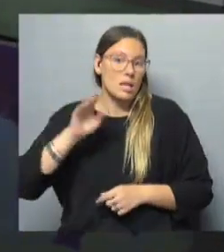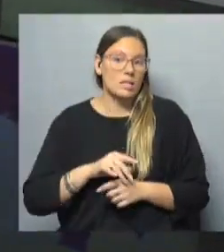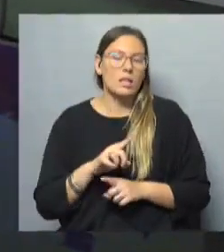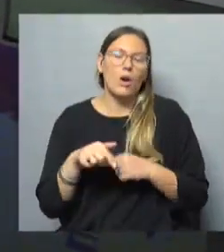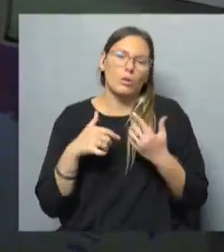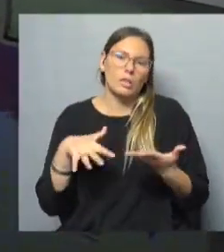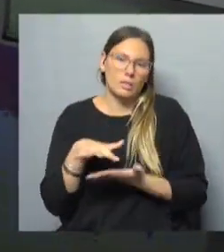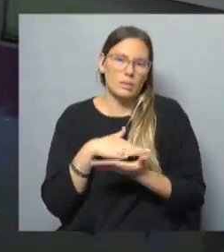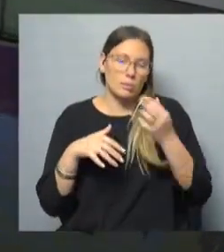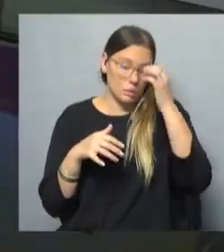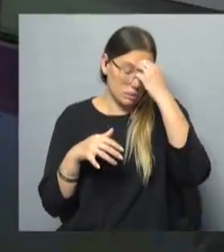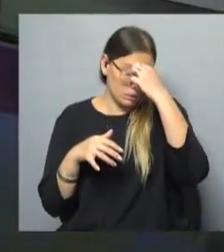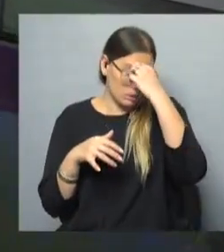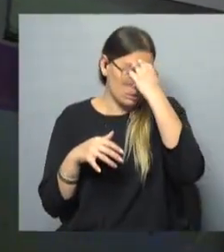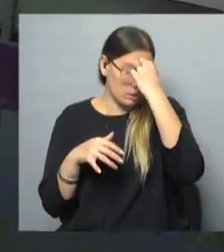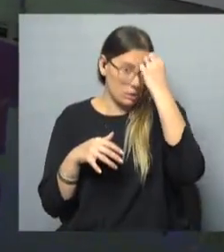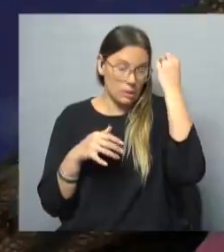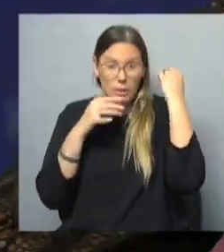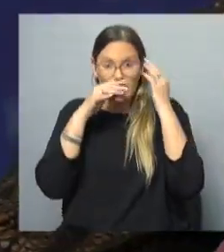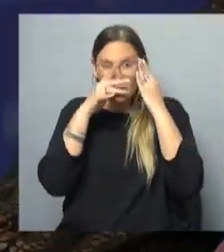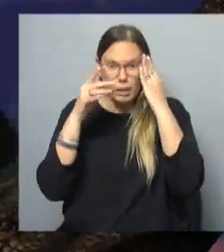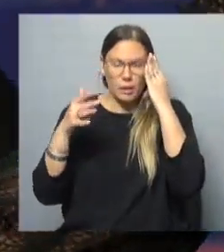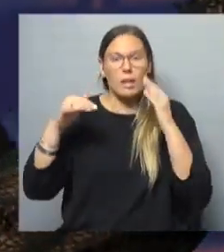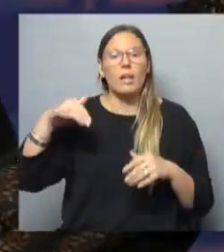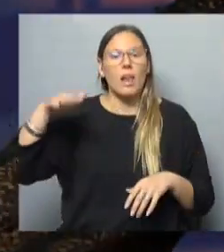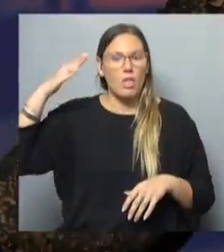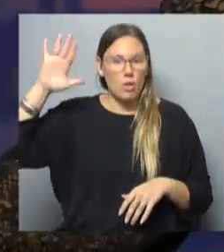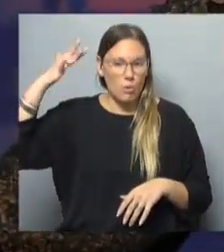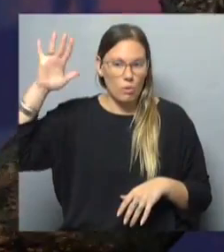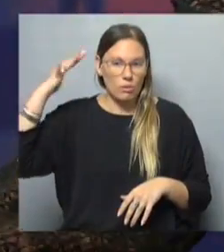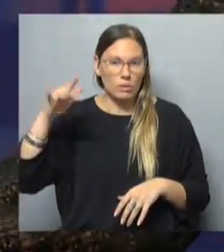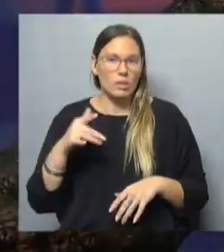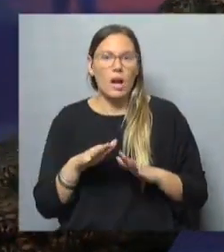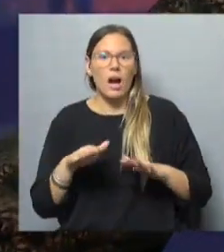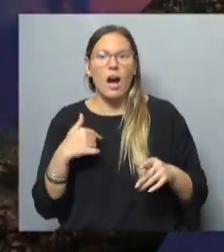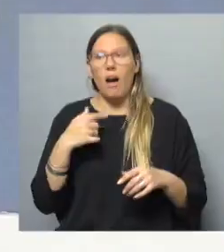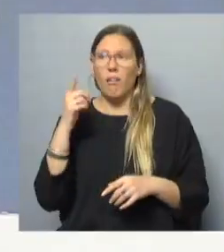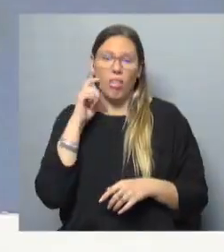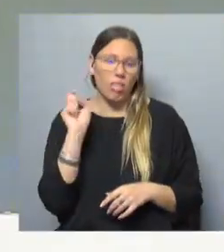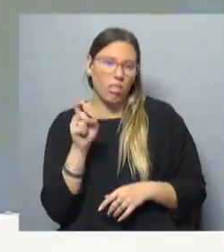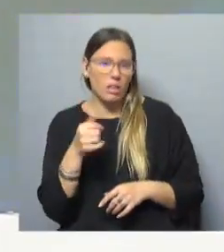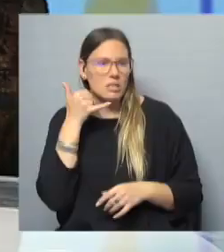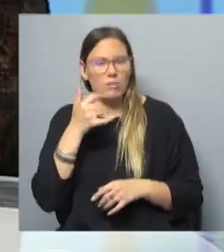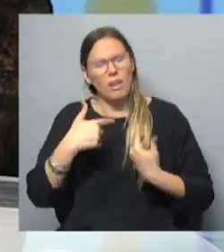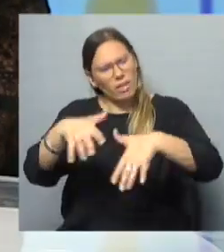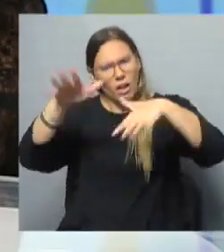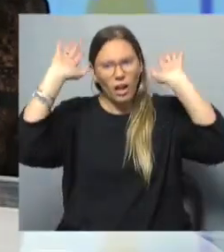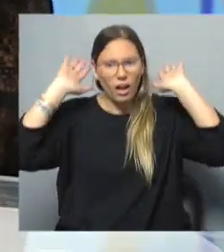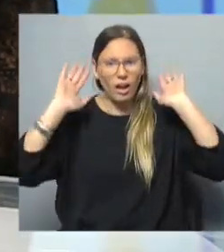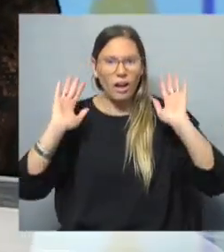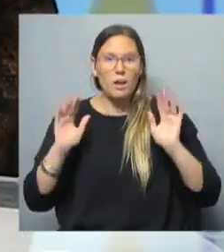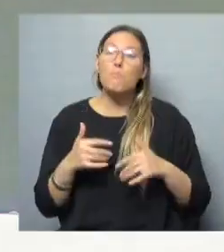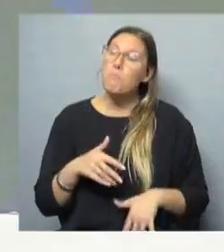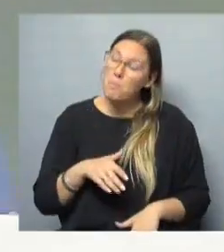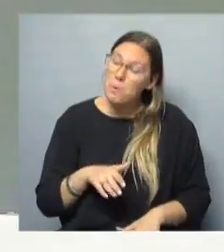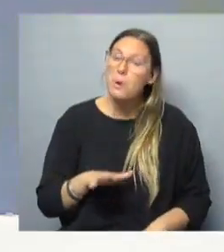factores de distracción. Tío. La veterana que va y no, los chicos están re golpeados con esto. Deja vivir. Bueno. Vos te